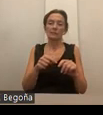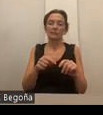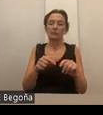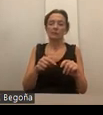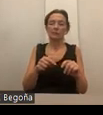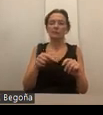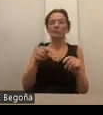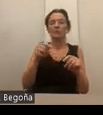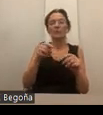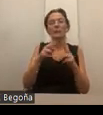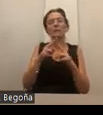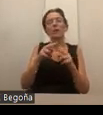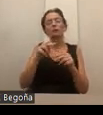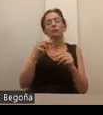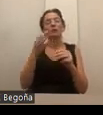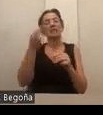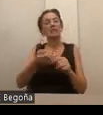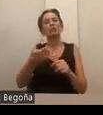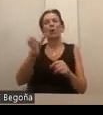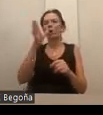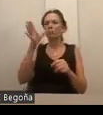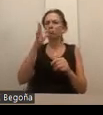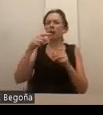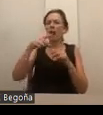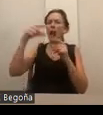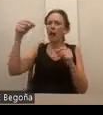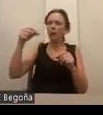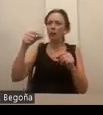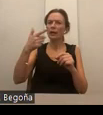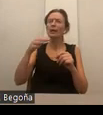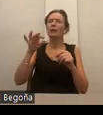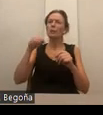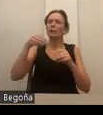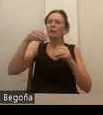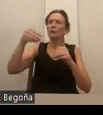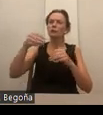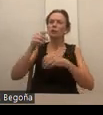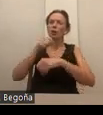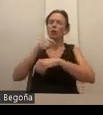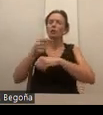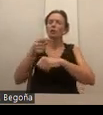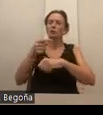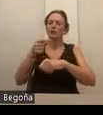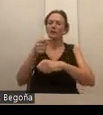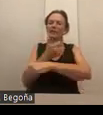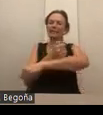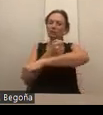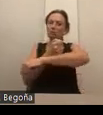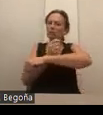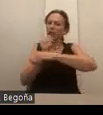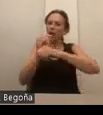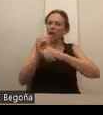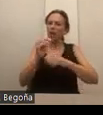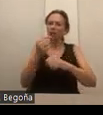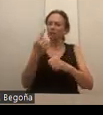como mínimo, ya te digo, como mínimo los niveles de glucosa sí que los vamos a compensar. No te puedo asegurar